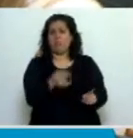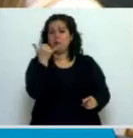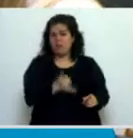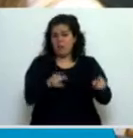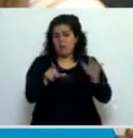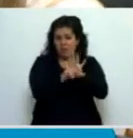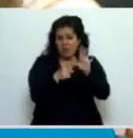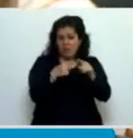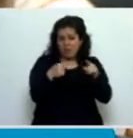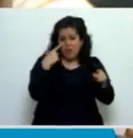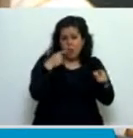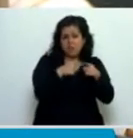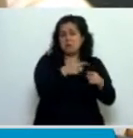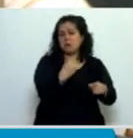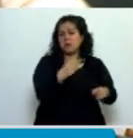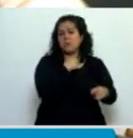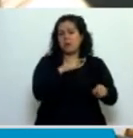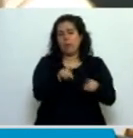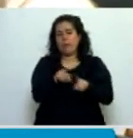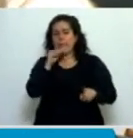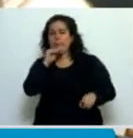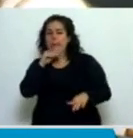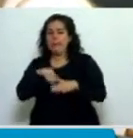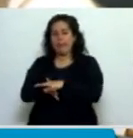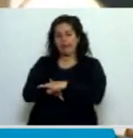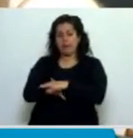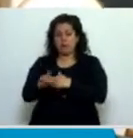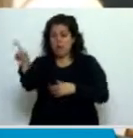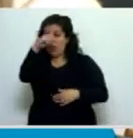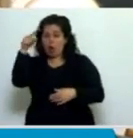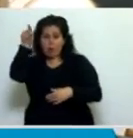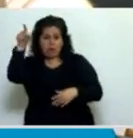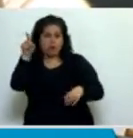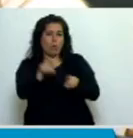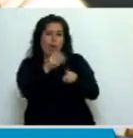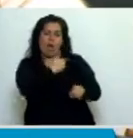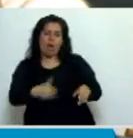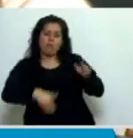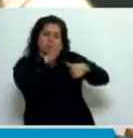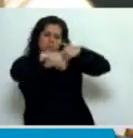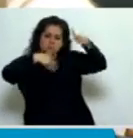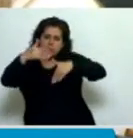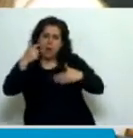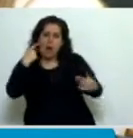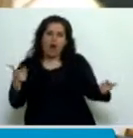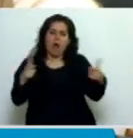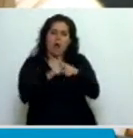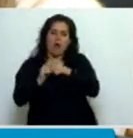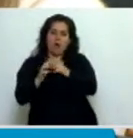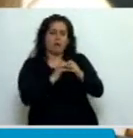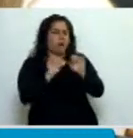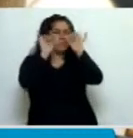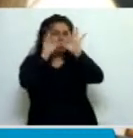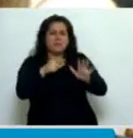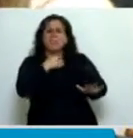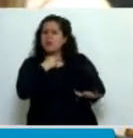una discusión que se pretende esconder. El gobierno no convoca a discutir estas cuestiones, solamente declama